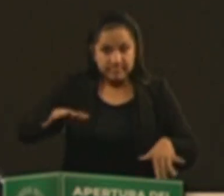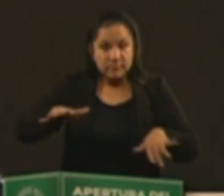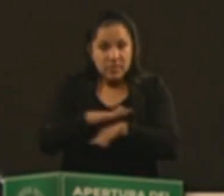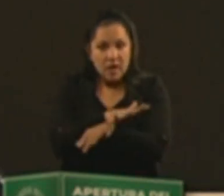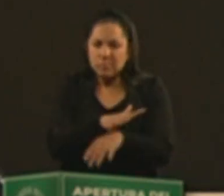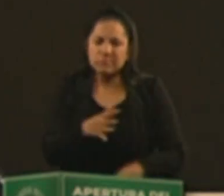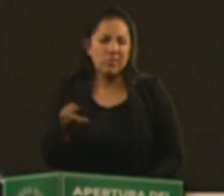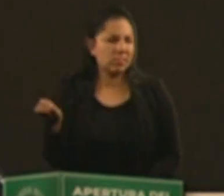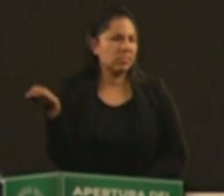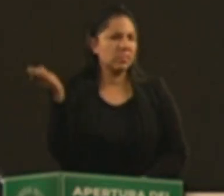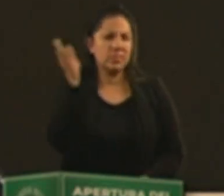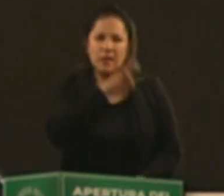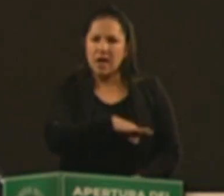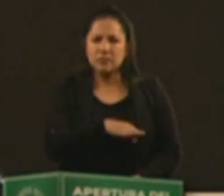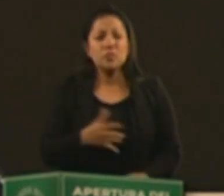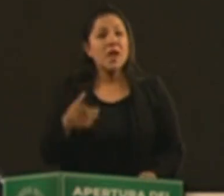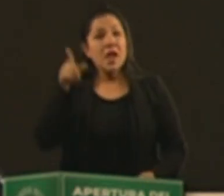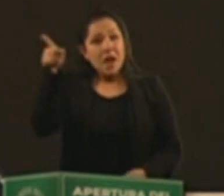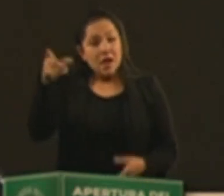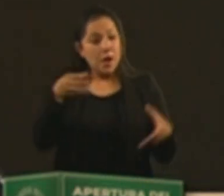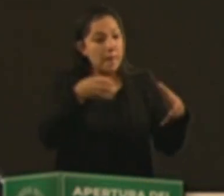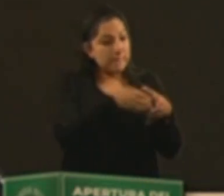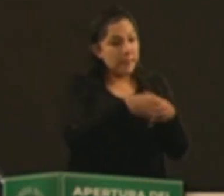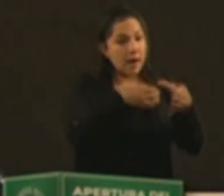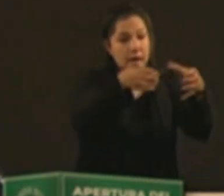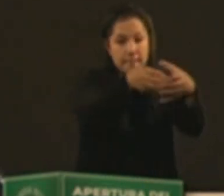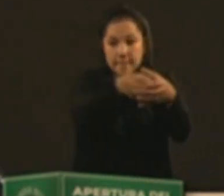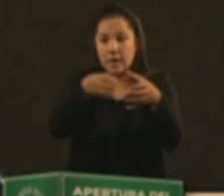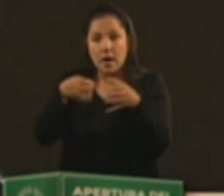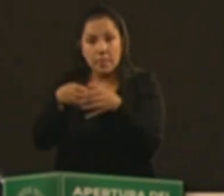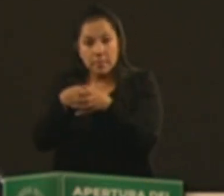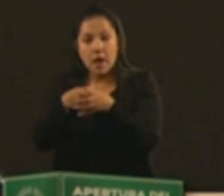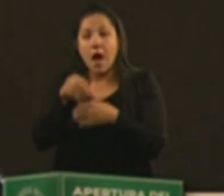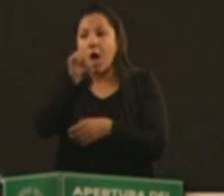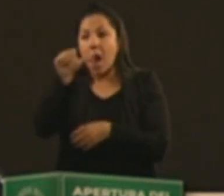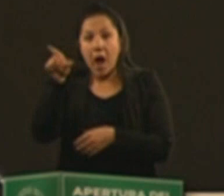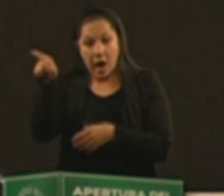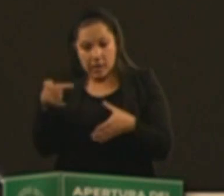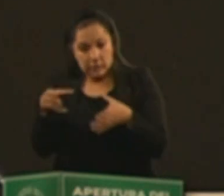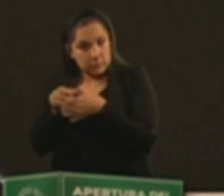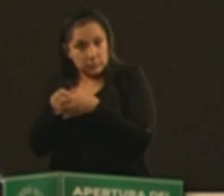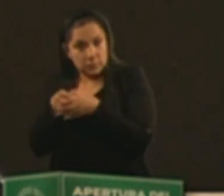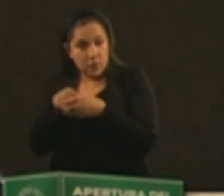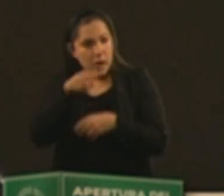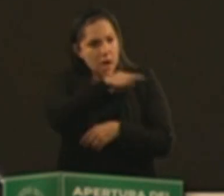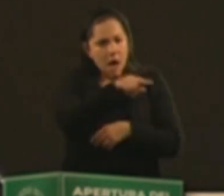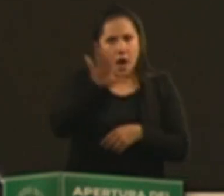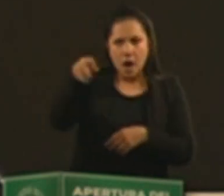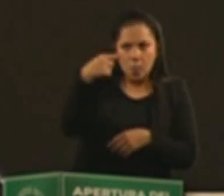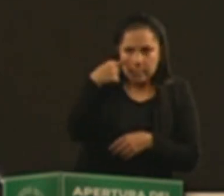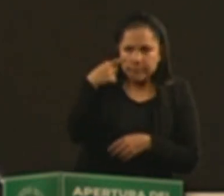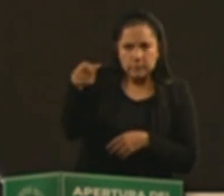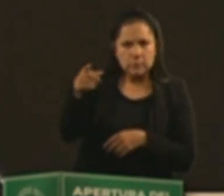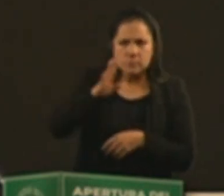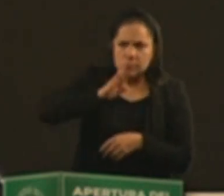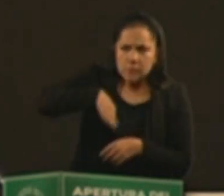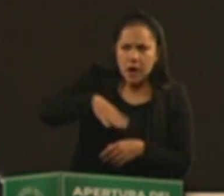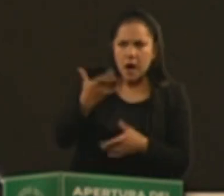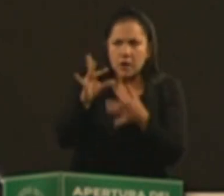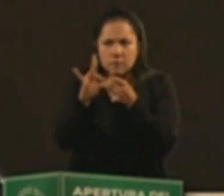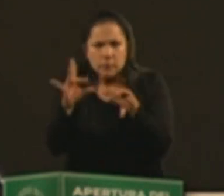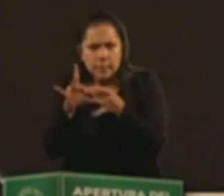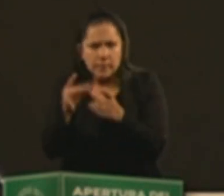los contrapesos y las voces críticas que les recuerdan que están traicionando a la nación y que